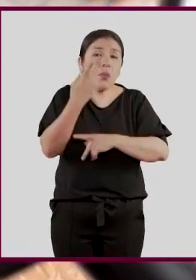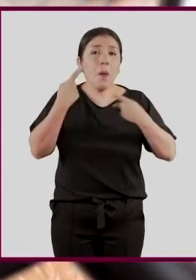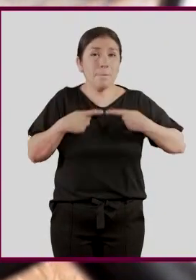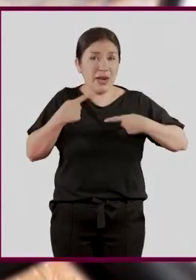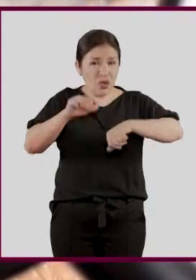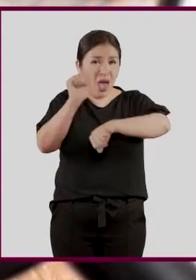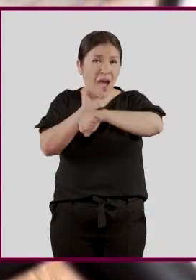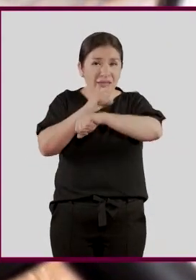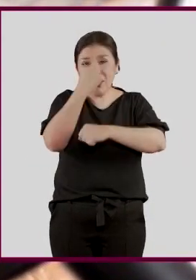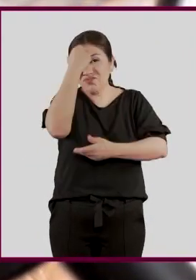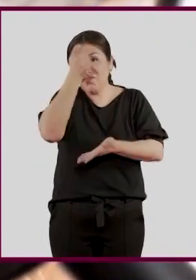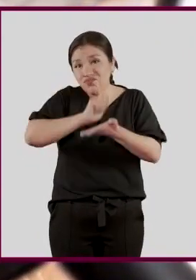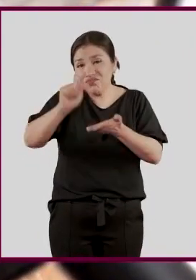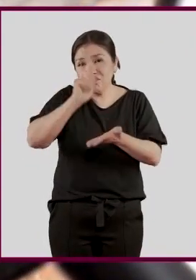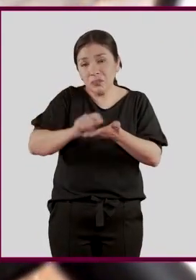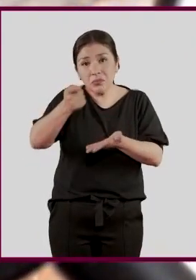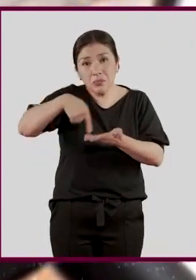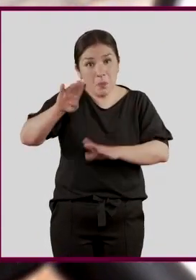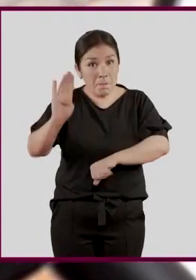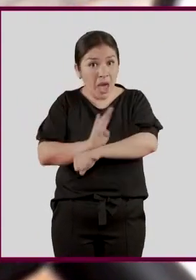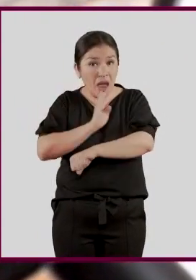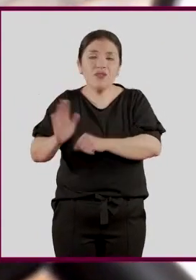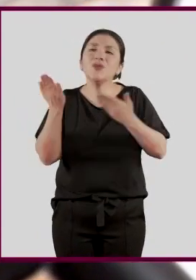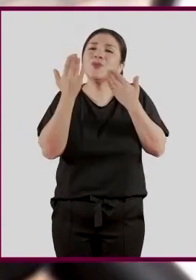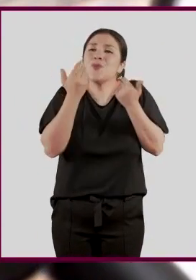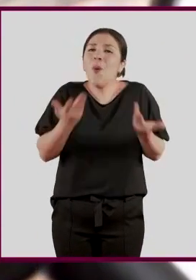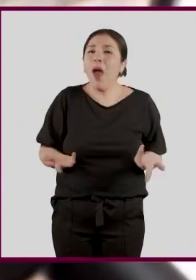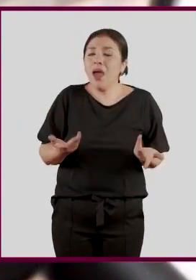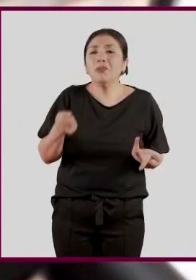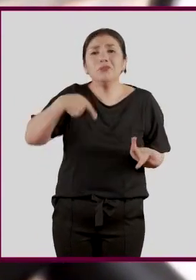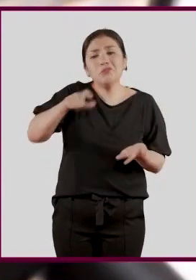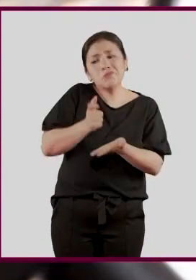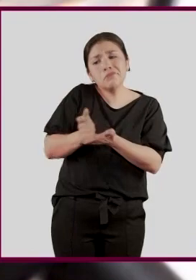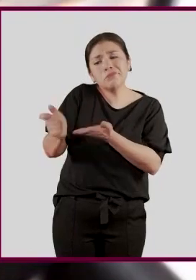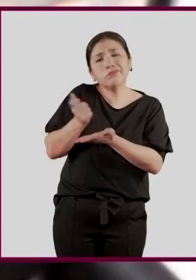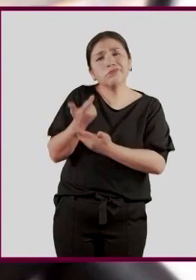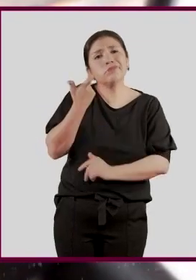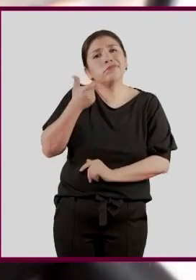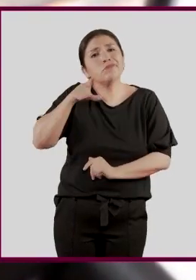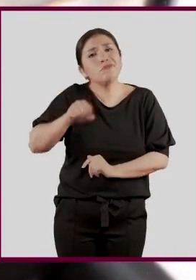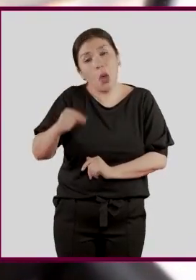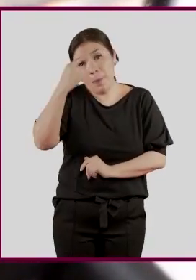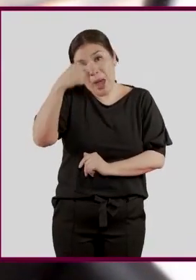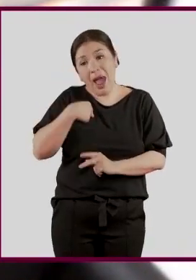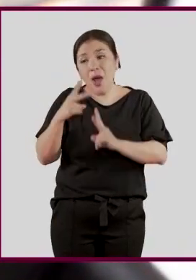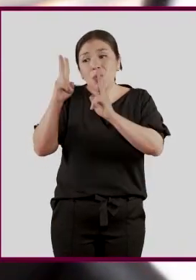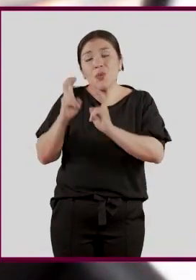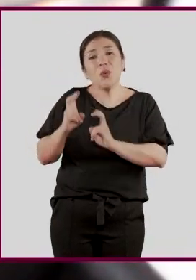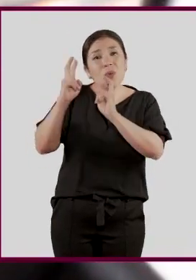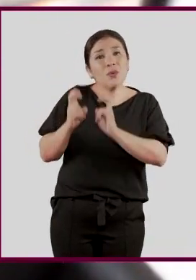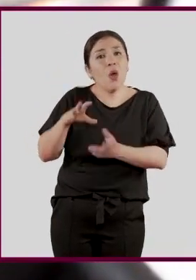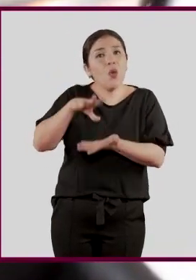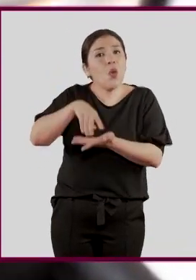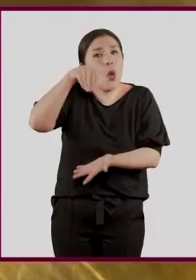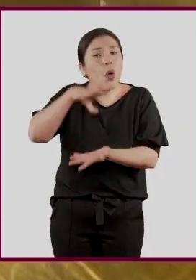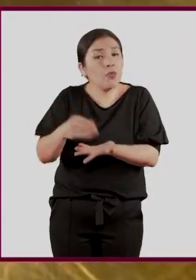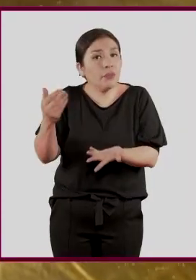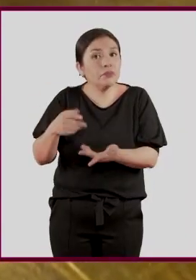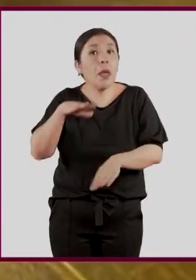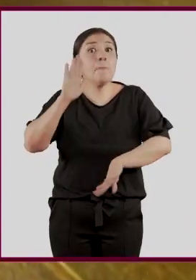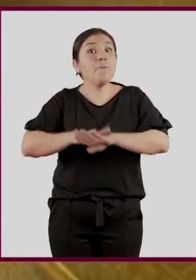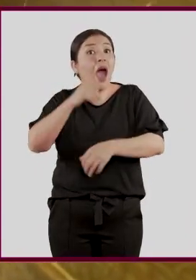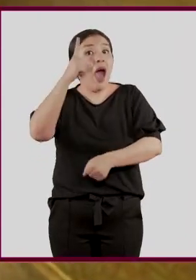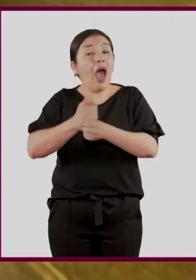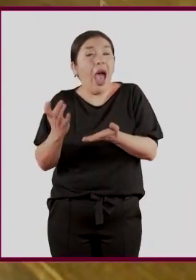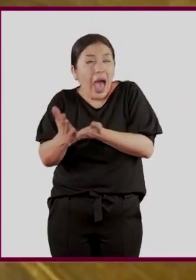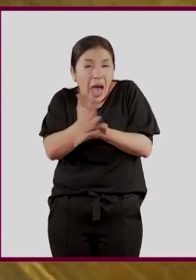los artistas y creadores no se han visto muy beneficiados, pues reciben muy poco por cada reproducción de sus obras. Quienes